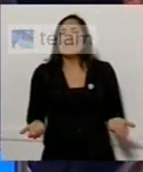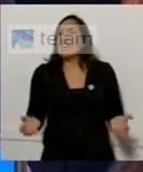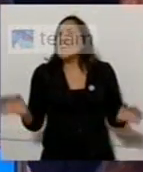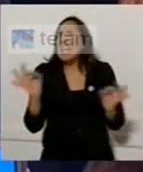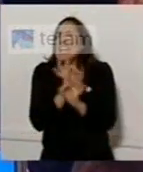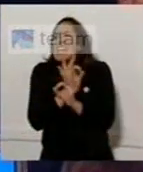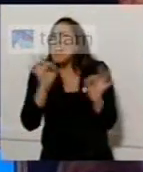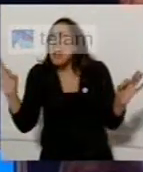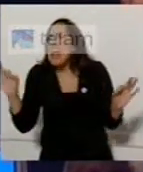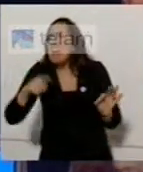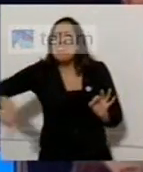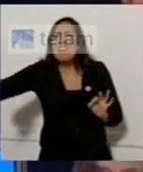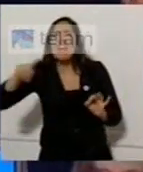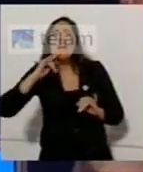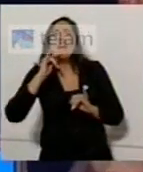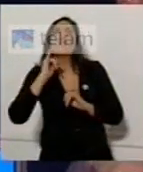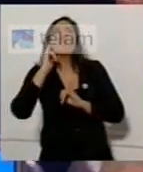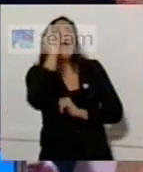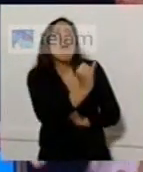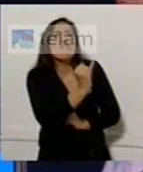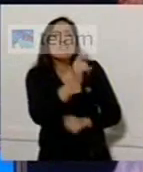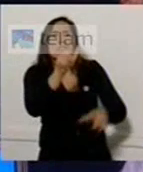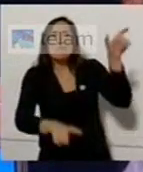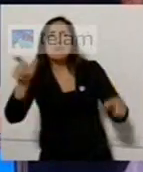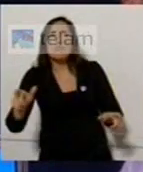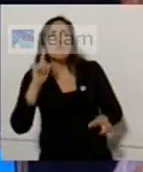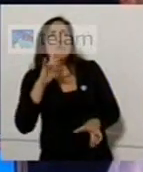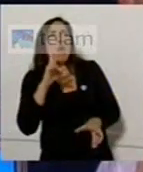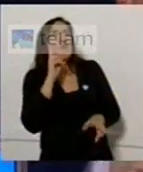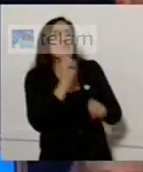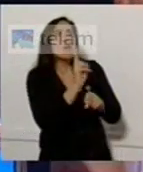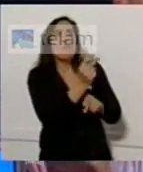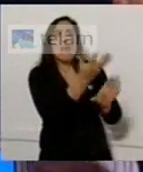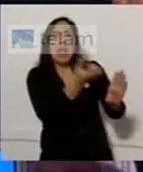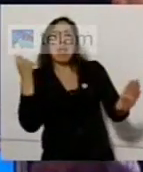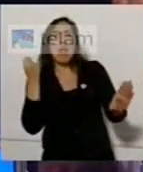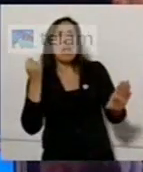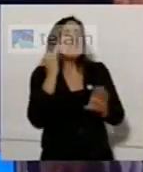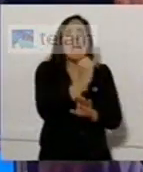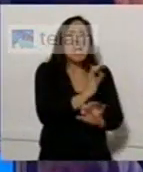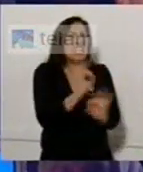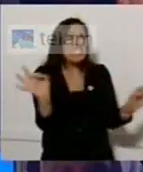Nadie les avisó nada, y no era porque no sabían,